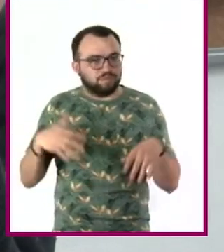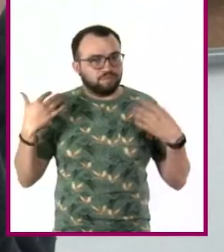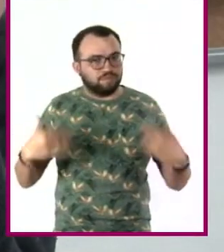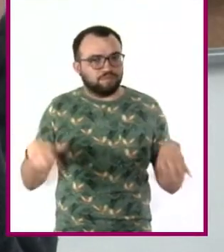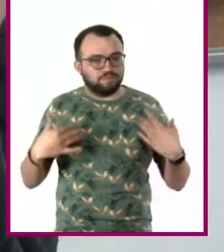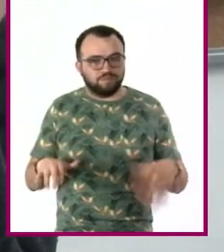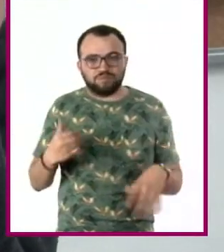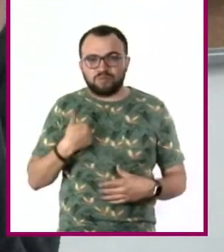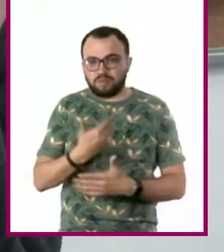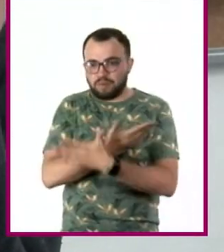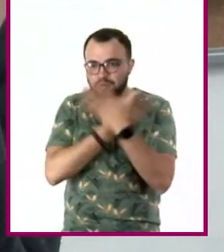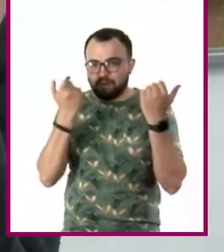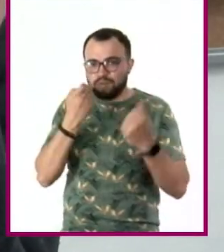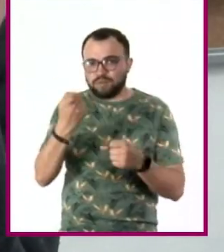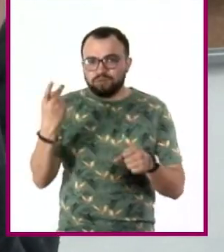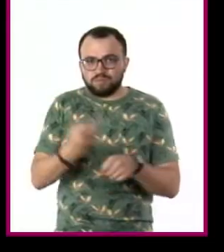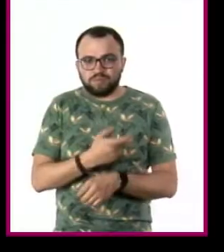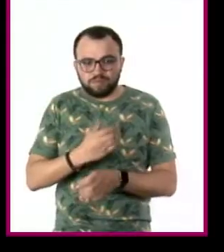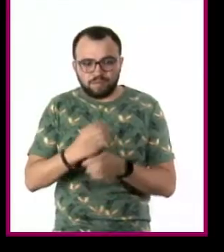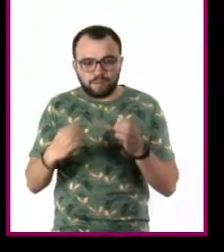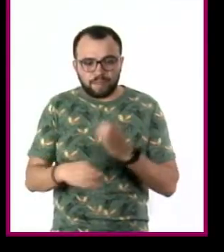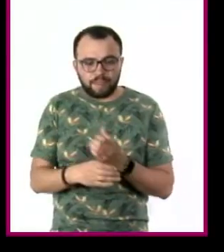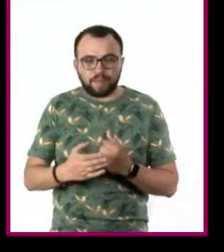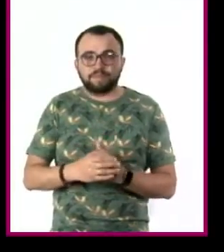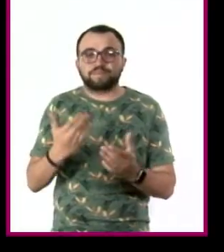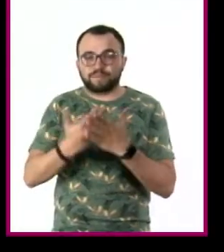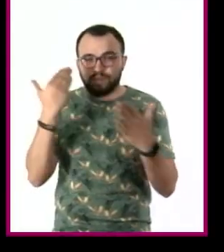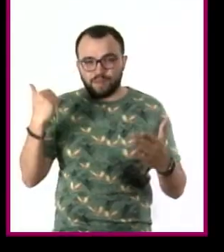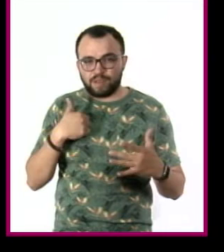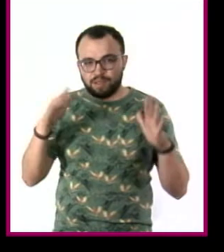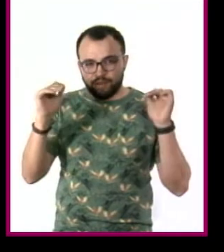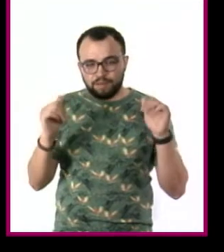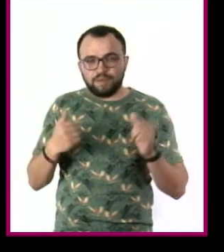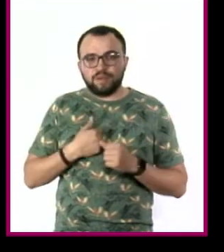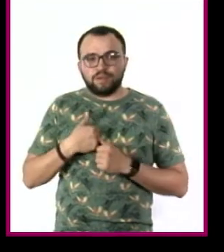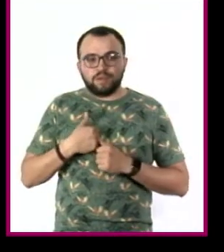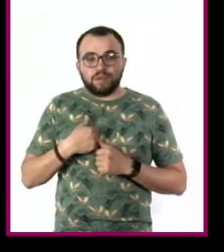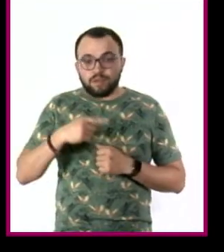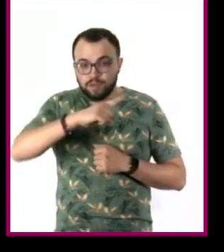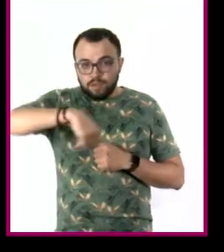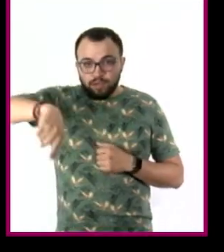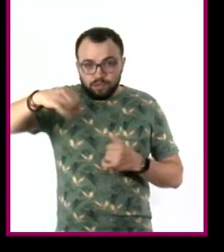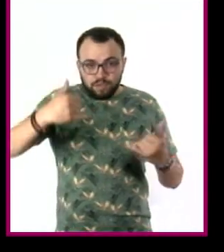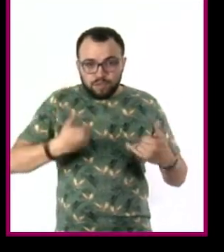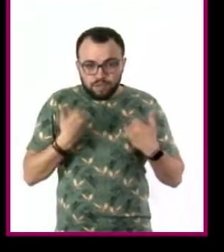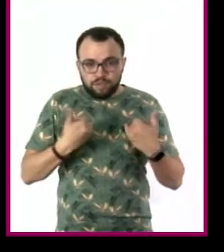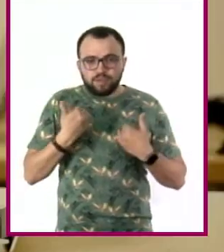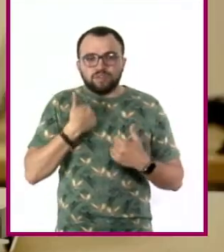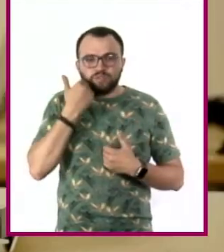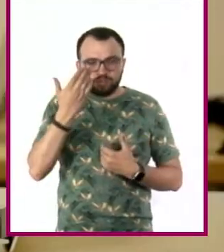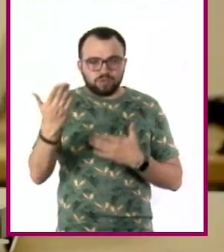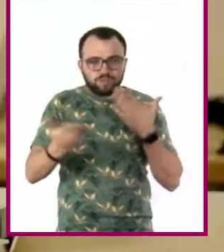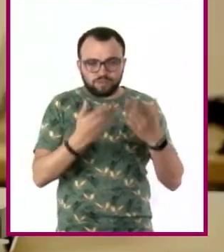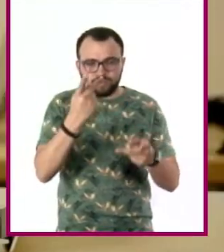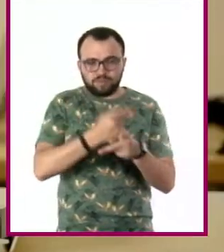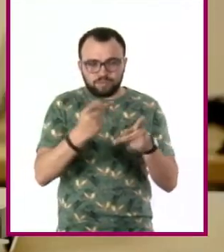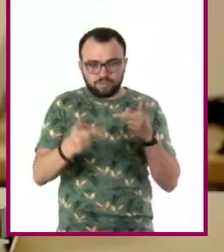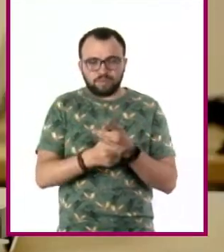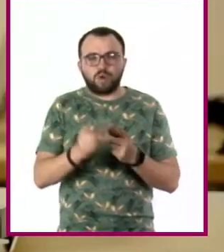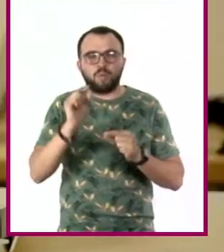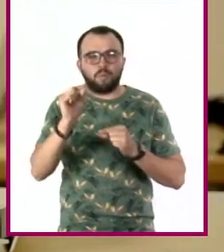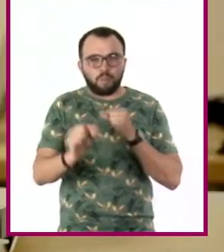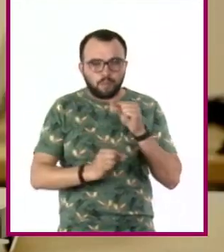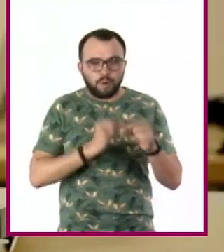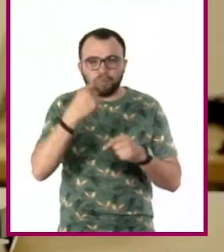Yo desconocía esa situación. Antes de despedirme, a los chavos que estudian la prepa los invito a que poco a poco en sus estudios